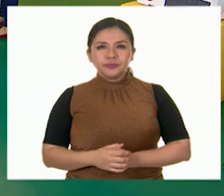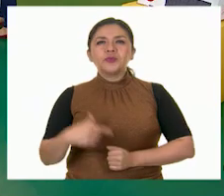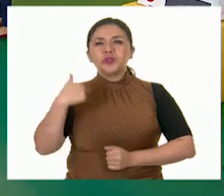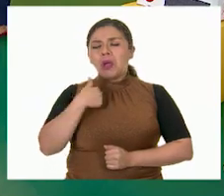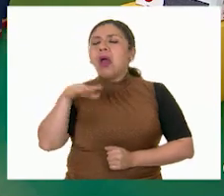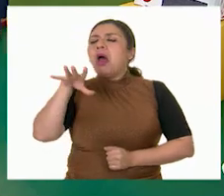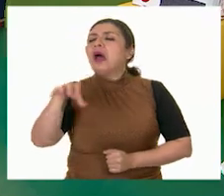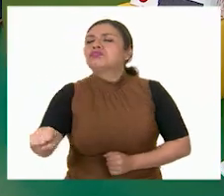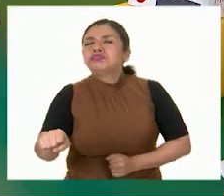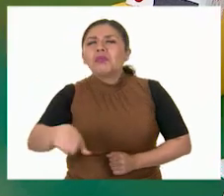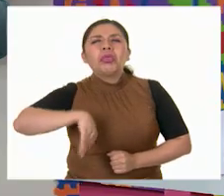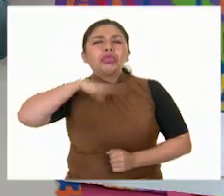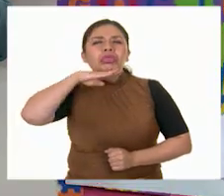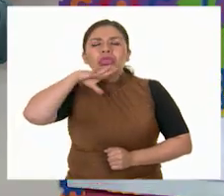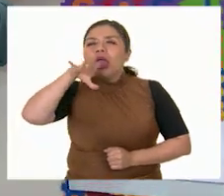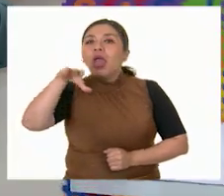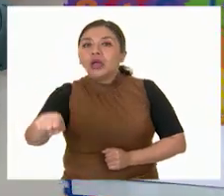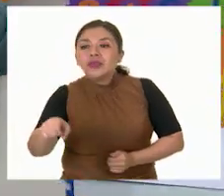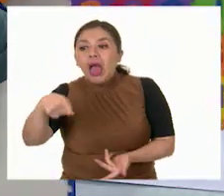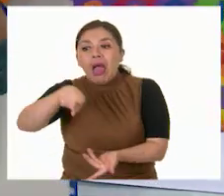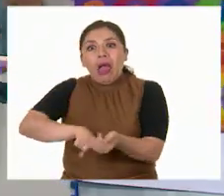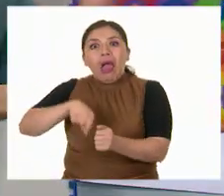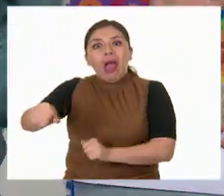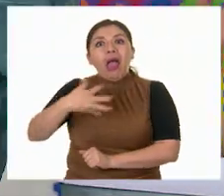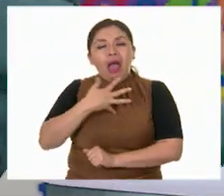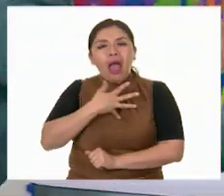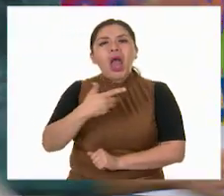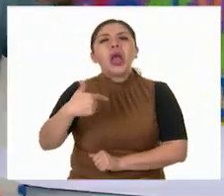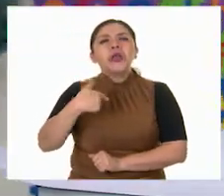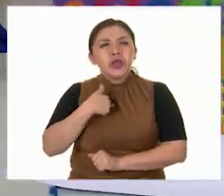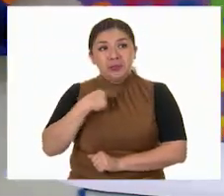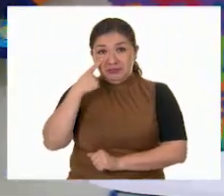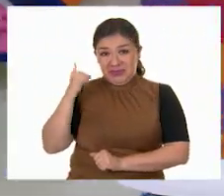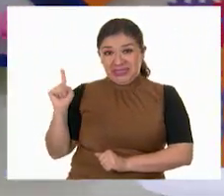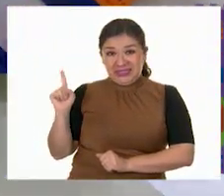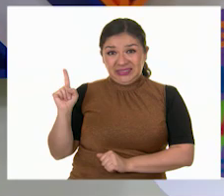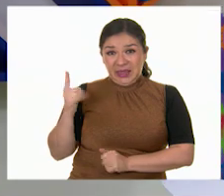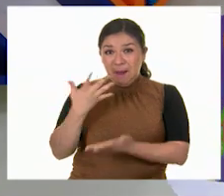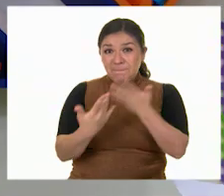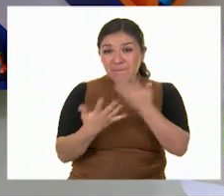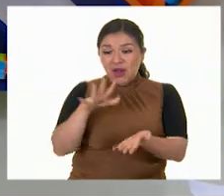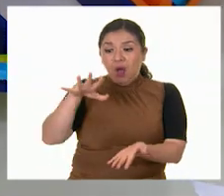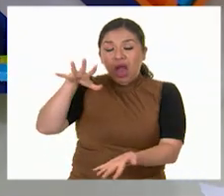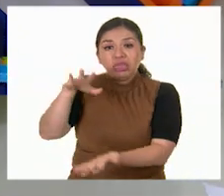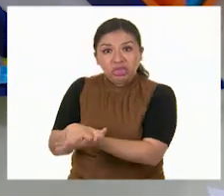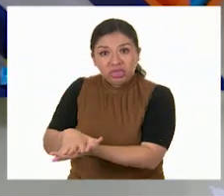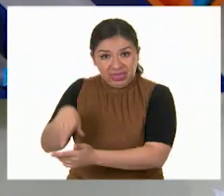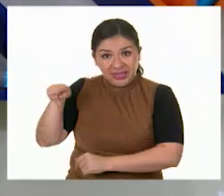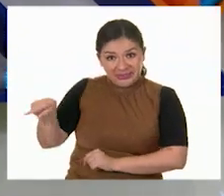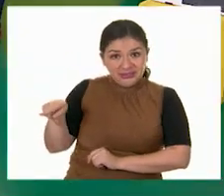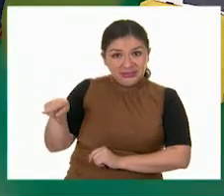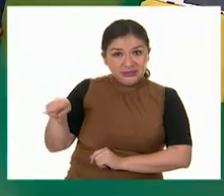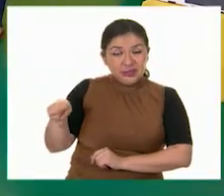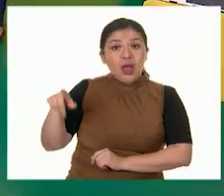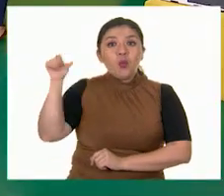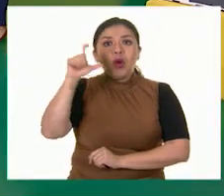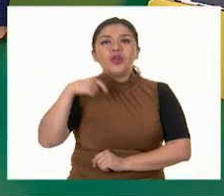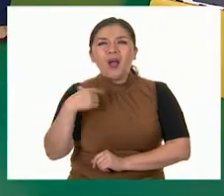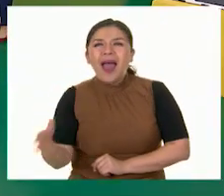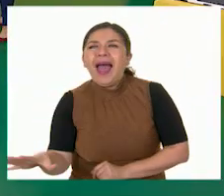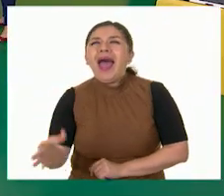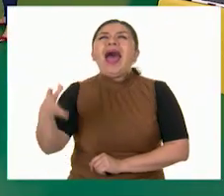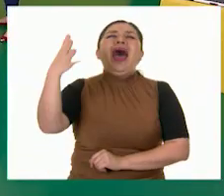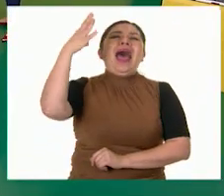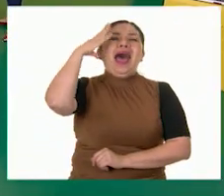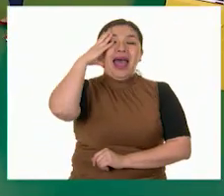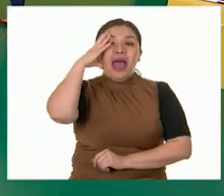tomo, si me toco la cara, bien, vean cómo quedó mi mano después de tocar el objeto. Si toco mi cara, dejo que